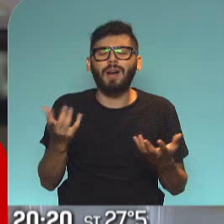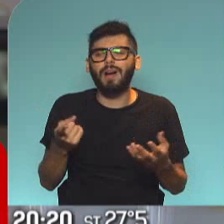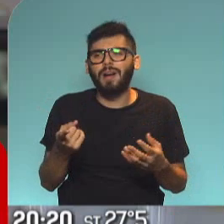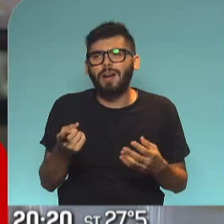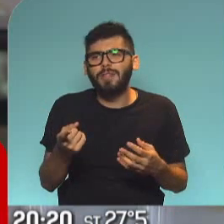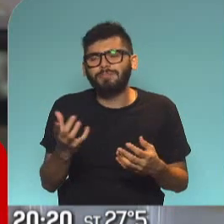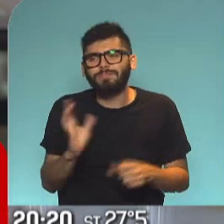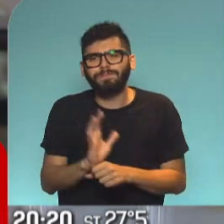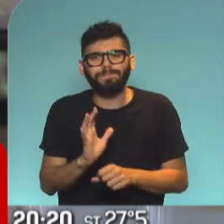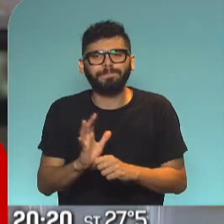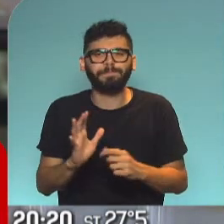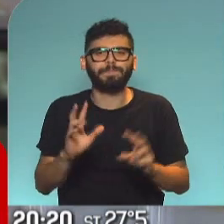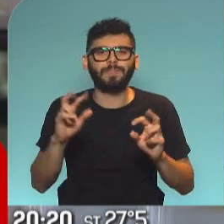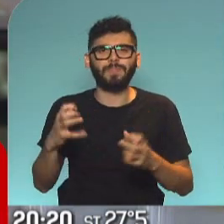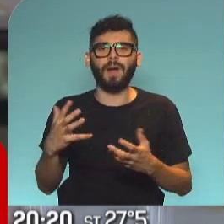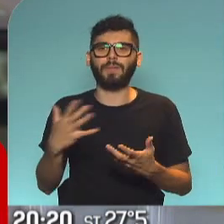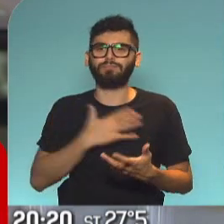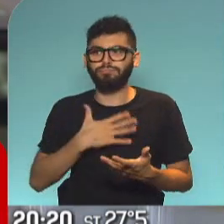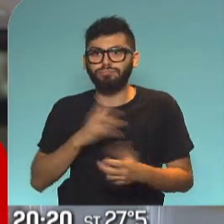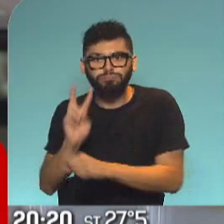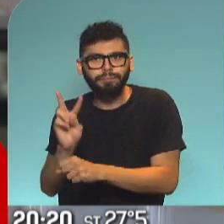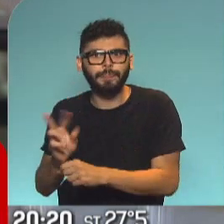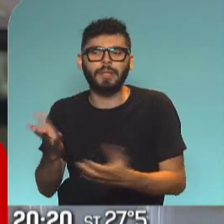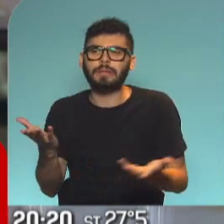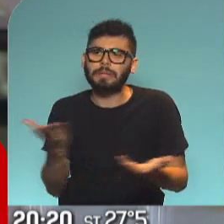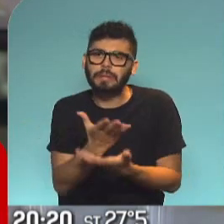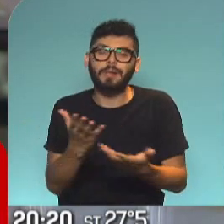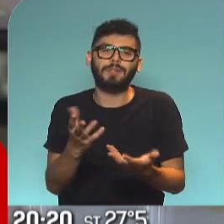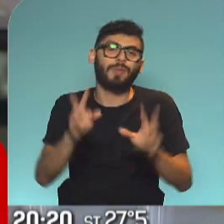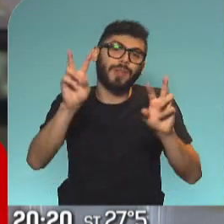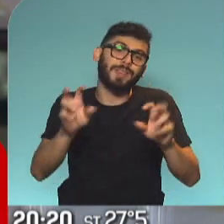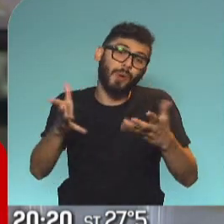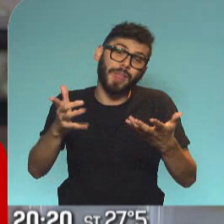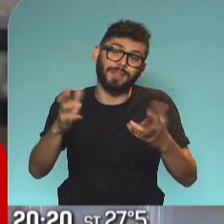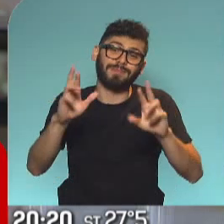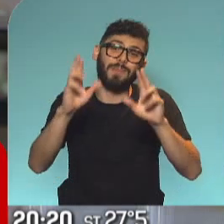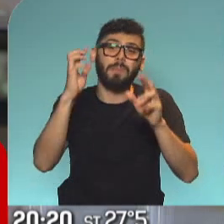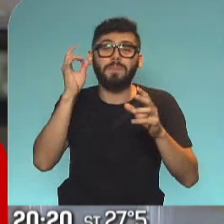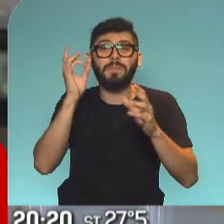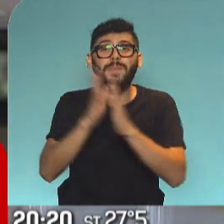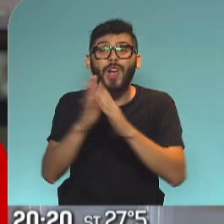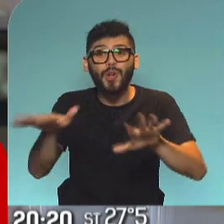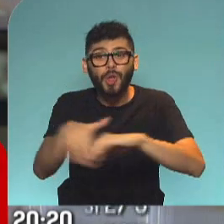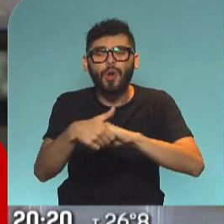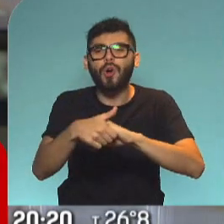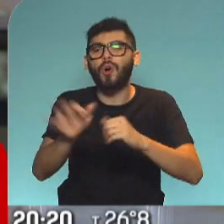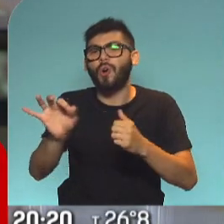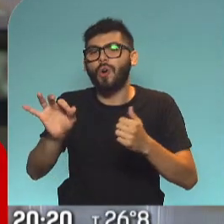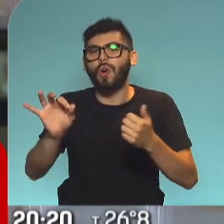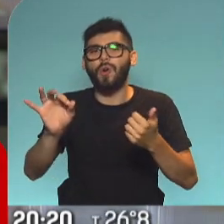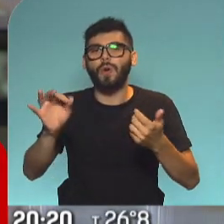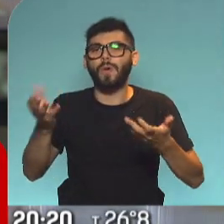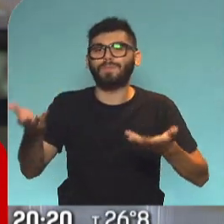más conciliadora, también más integradora y, digamos, desde también este espacio multilateral, y una de las contracaras de todo eso